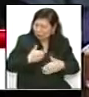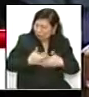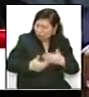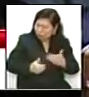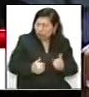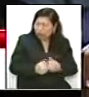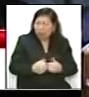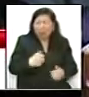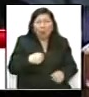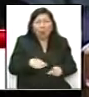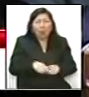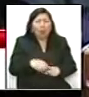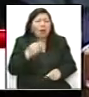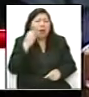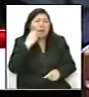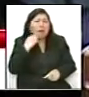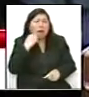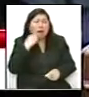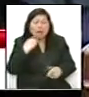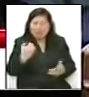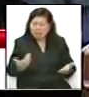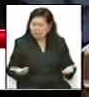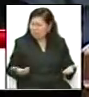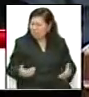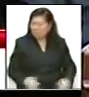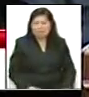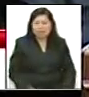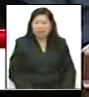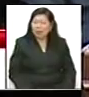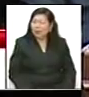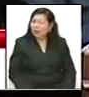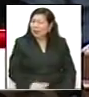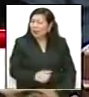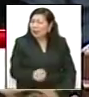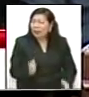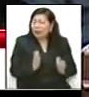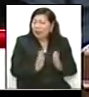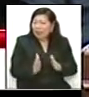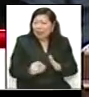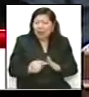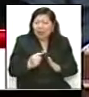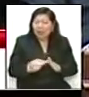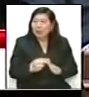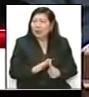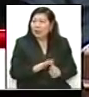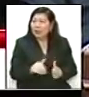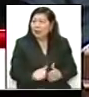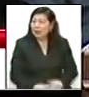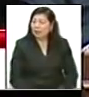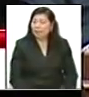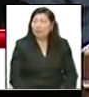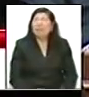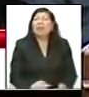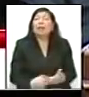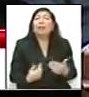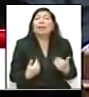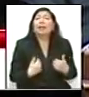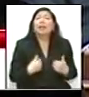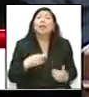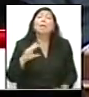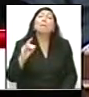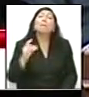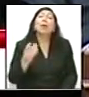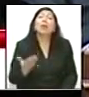siendo bobos? Por favor. Mientras ellos se organizan a nivel internacional, ¿qué han tenido en